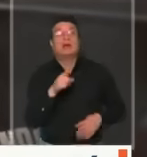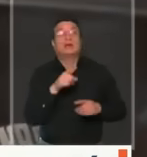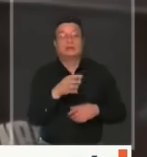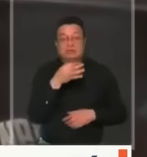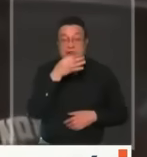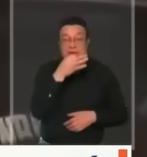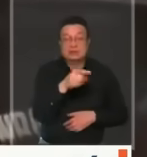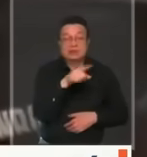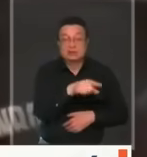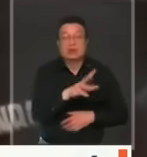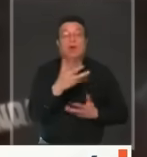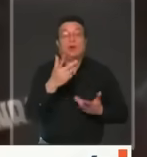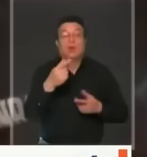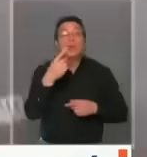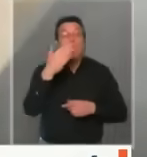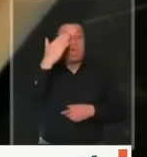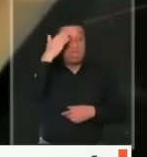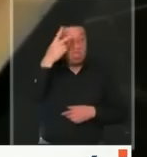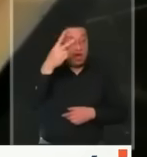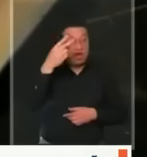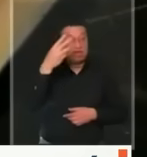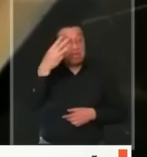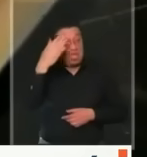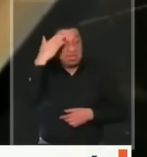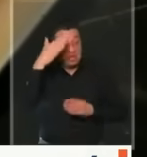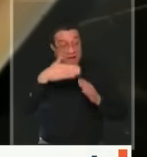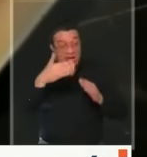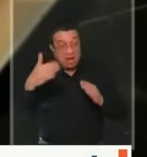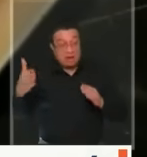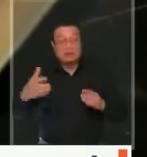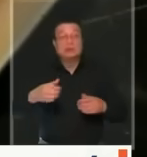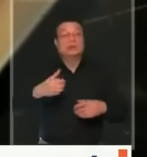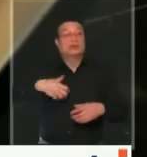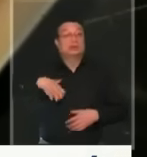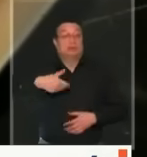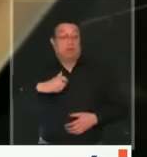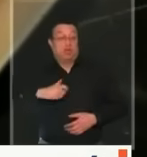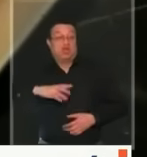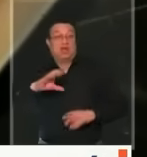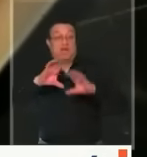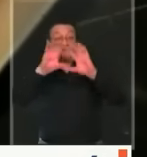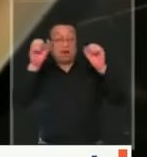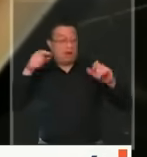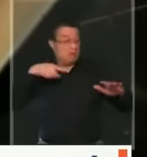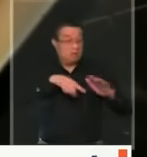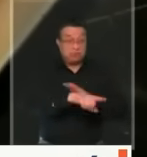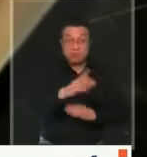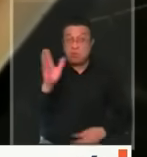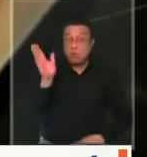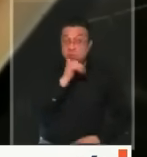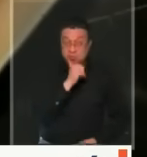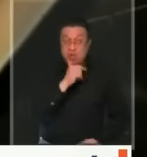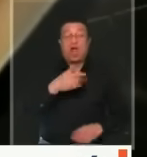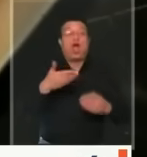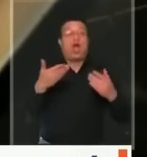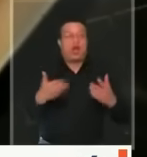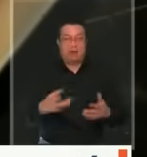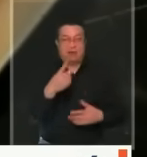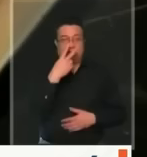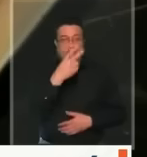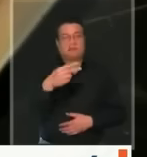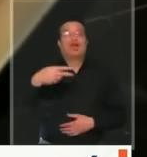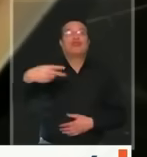hubieran pasado un par de días más sin que la acción de la policía y la fiscalía hubiera intervenido, estaríamos hoy día viendo las